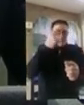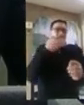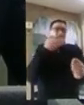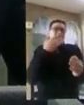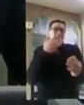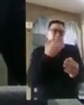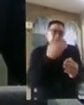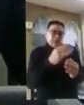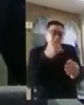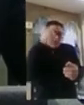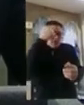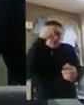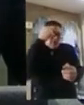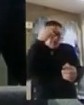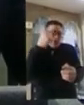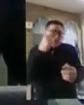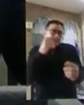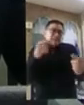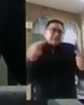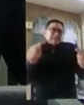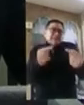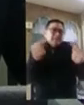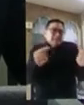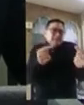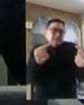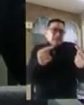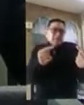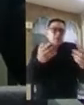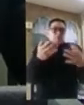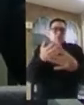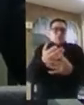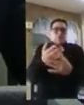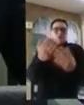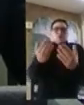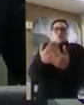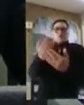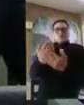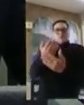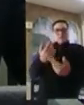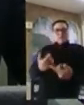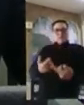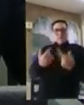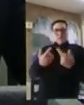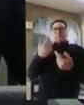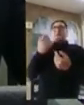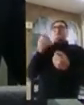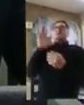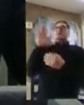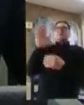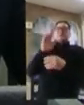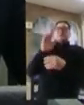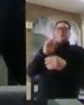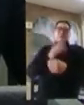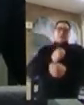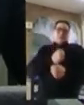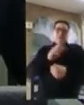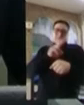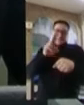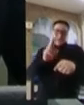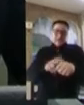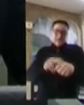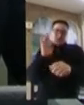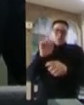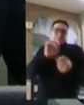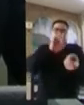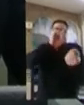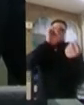bueno, y que la naturaleza de Dios iba a ser puesta en él. Eso es lo